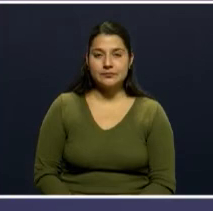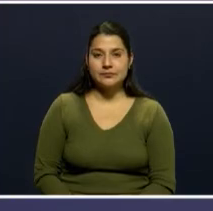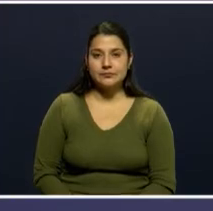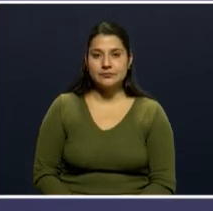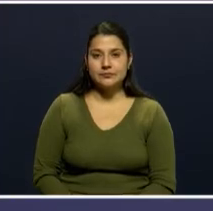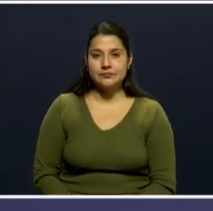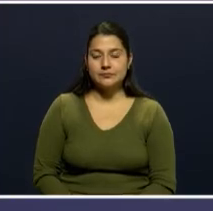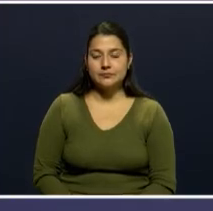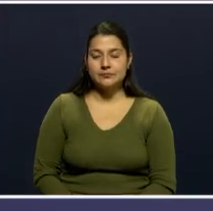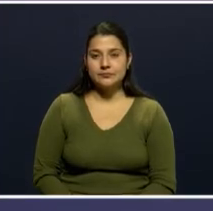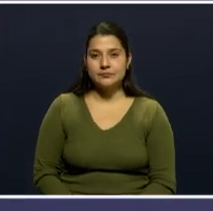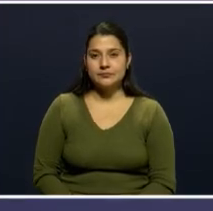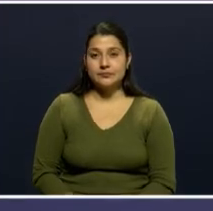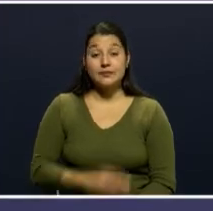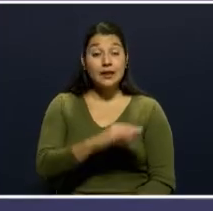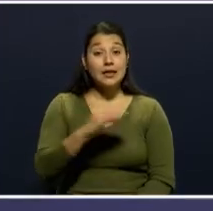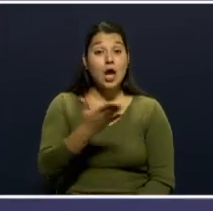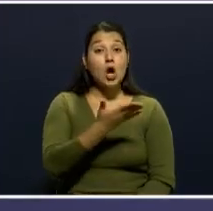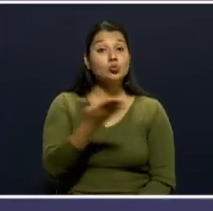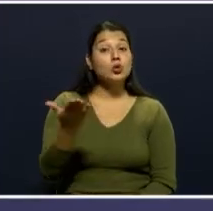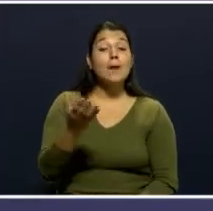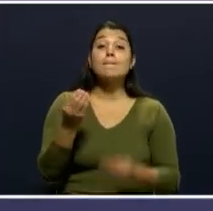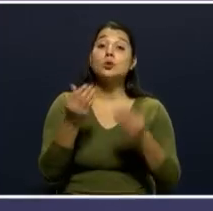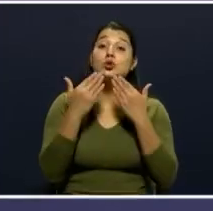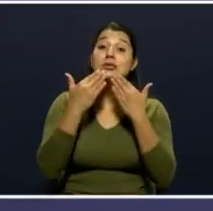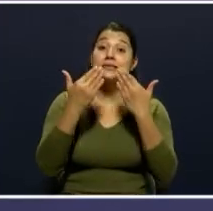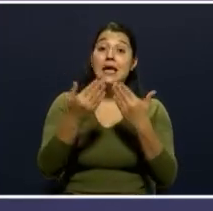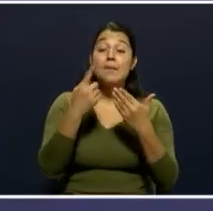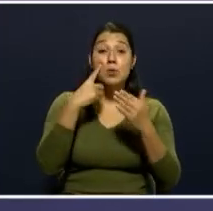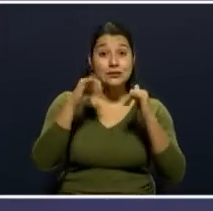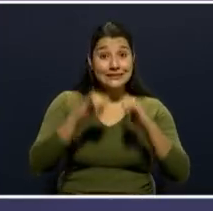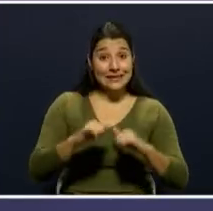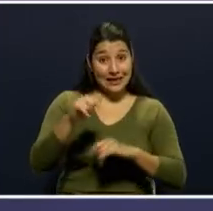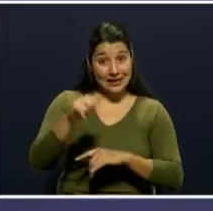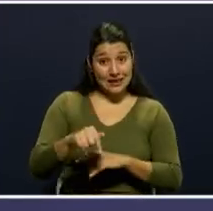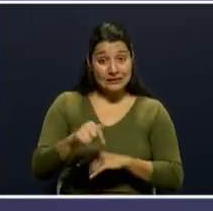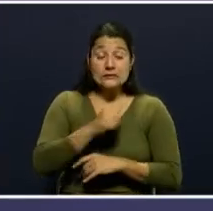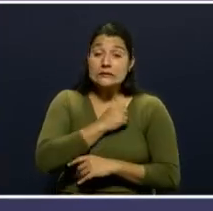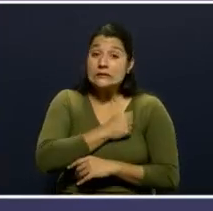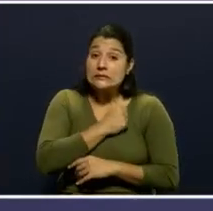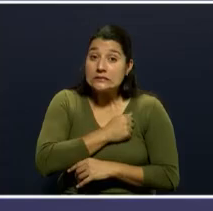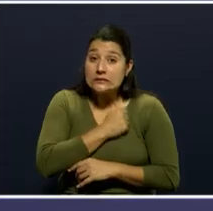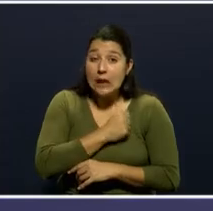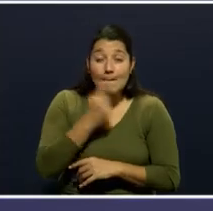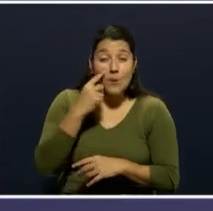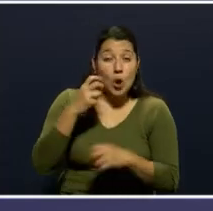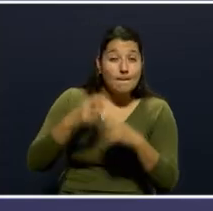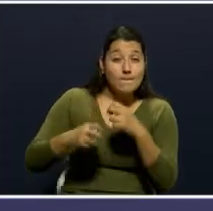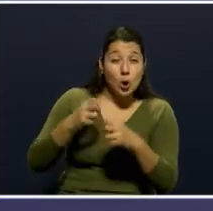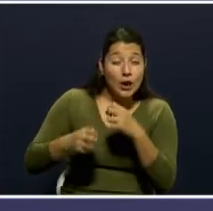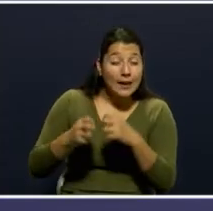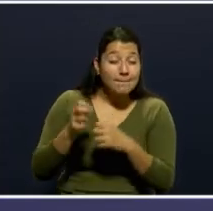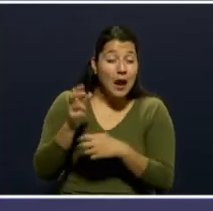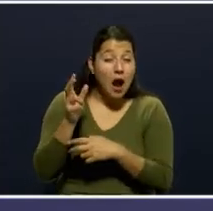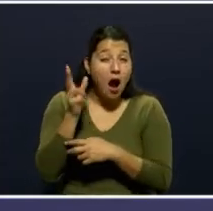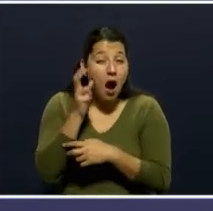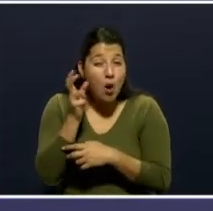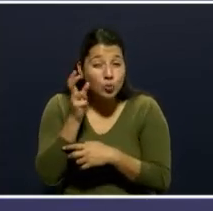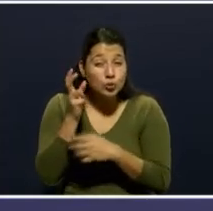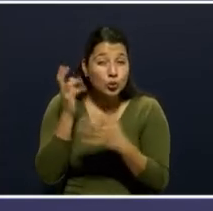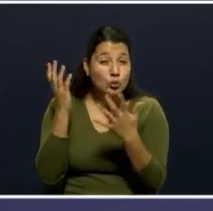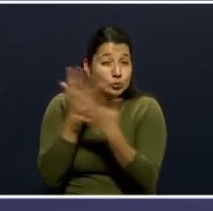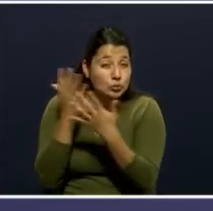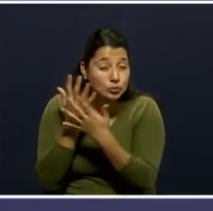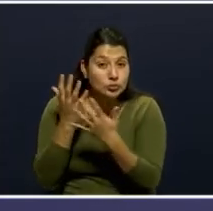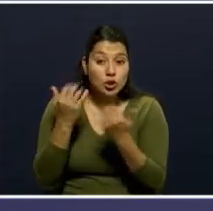Y a ustedes, muchísimas gracias por estar ahí. Mis disculpas por los problemas con el audio. Estamos